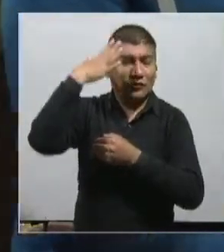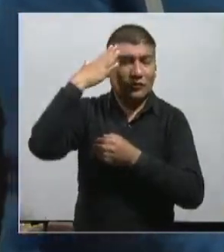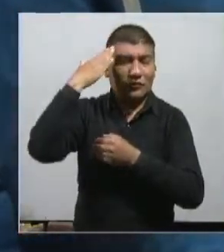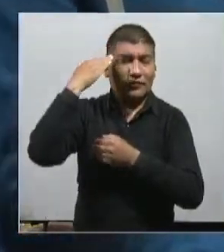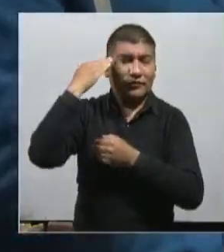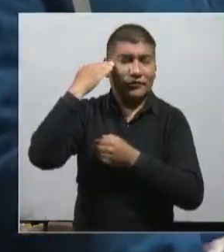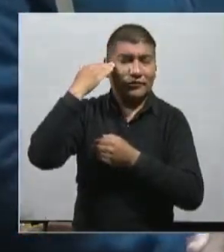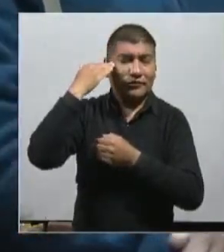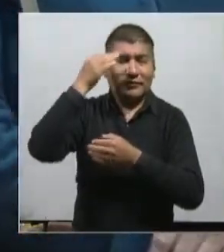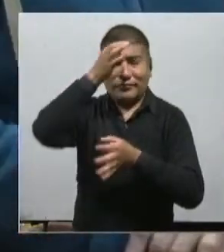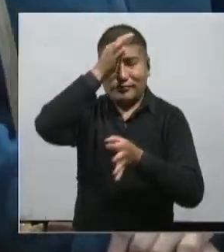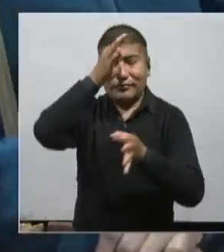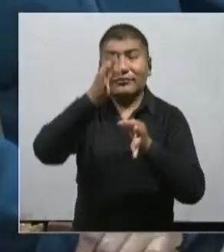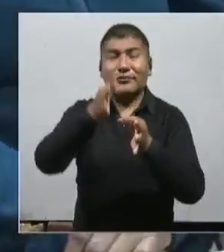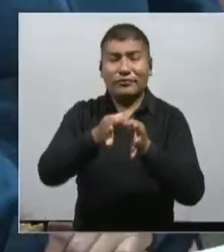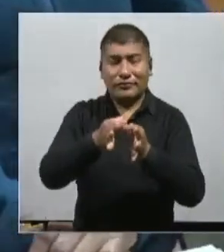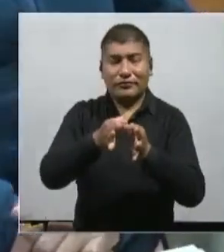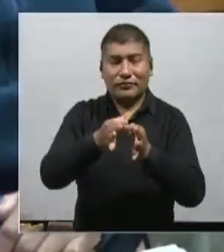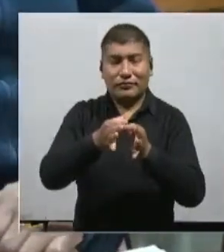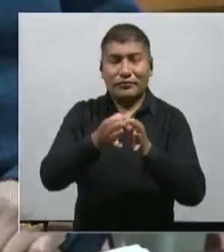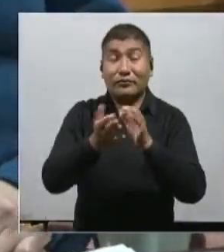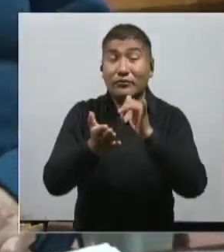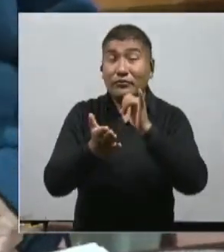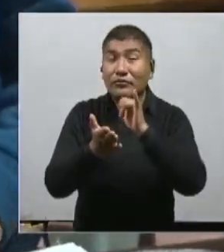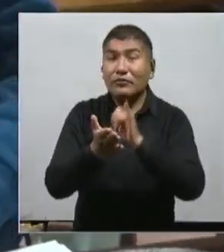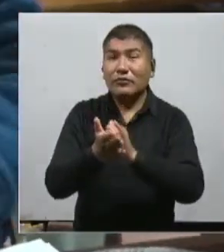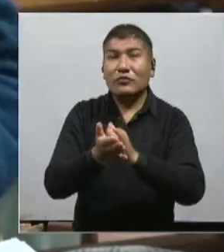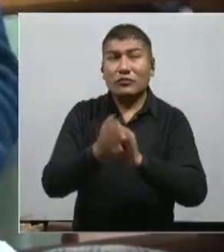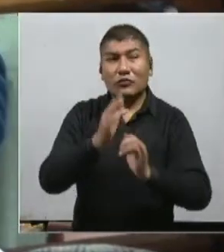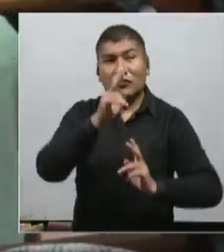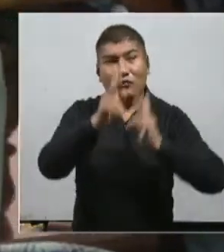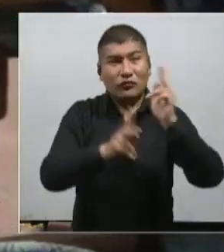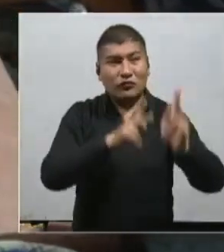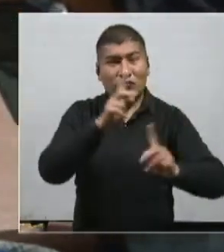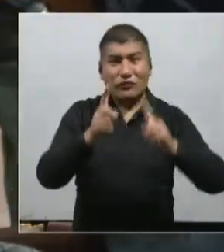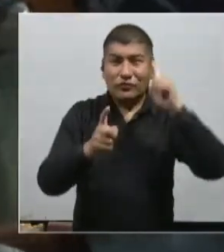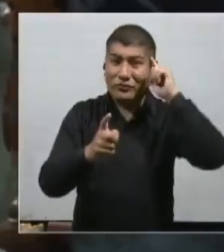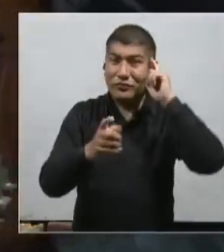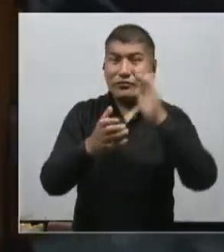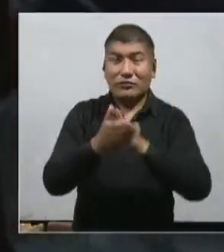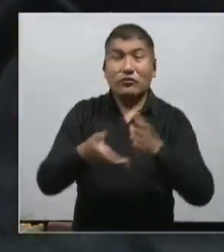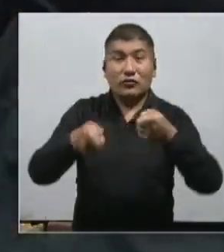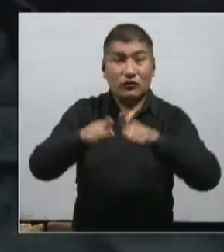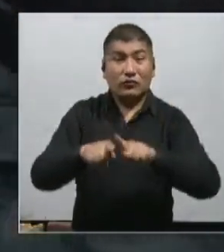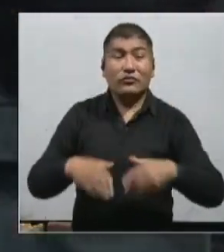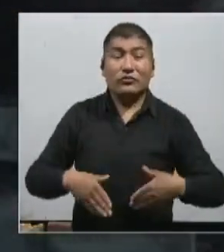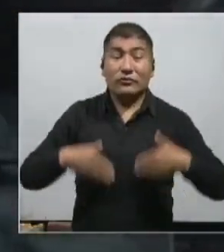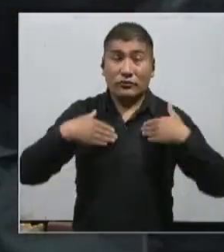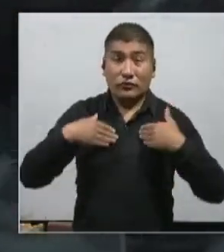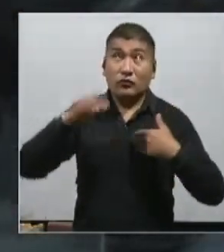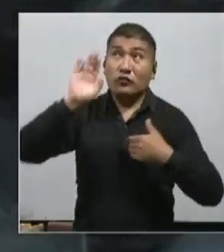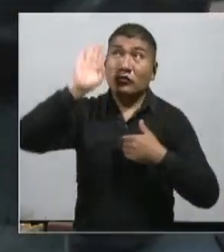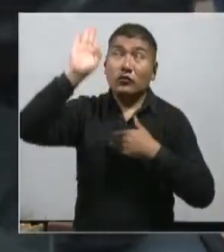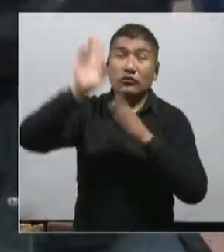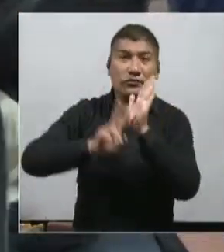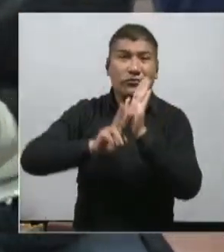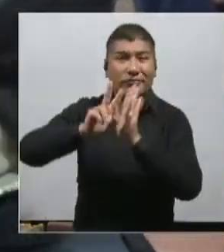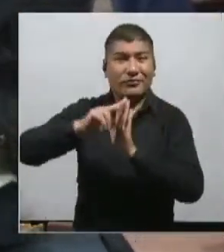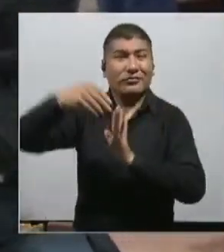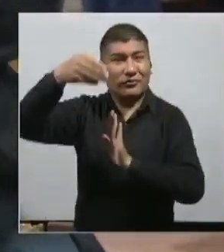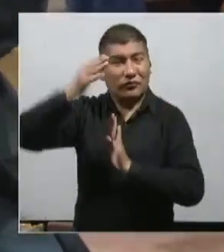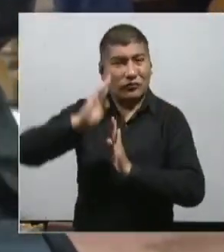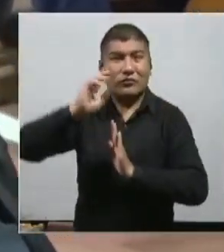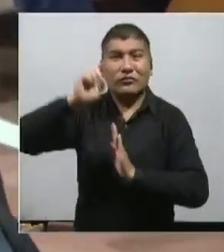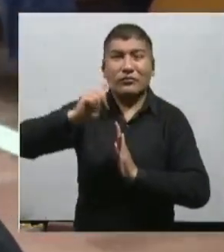la fe. Por eso, los creyentes, cuando hemos vivido en la voluntad de Dios, tenemos que